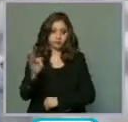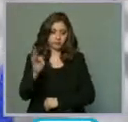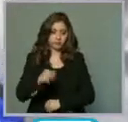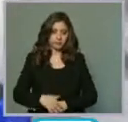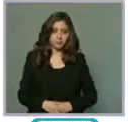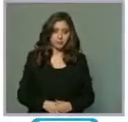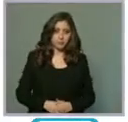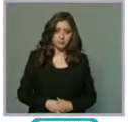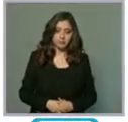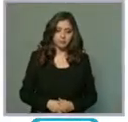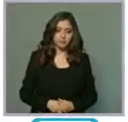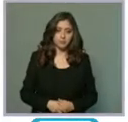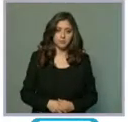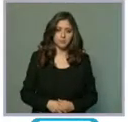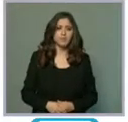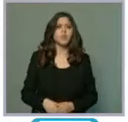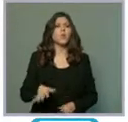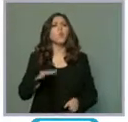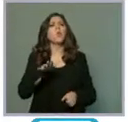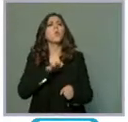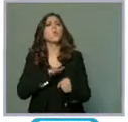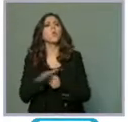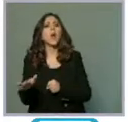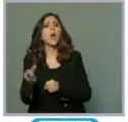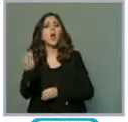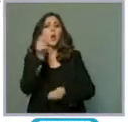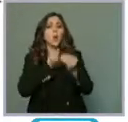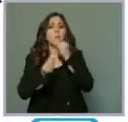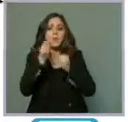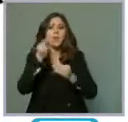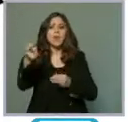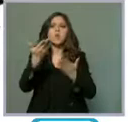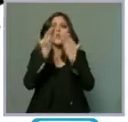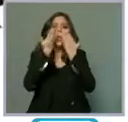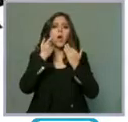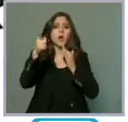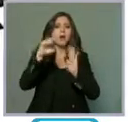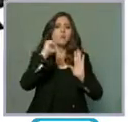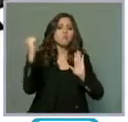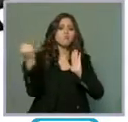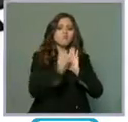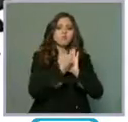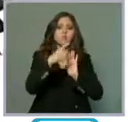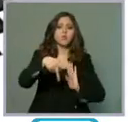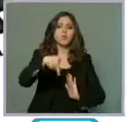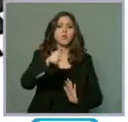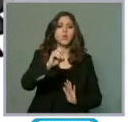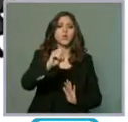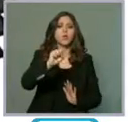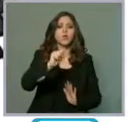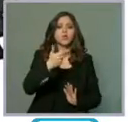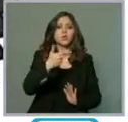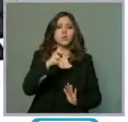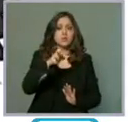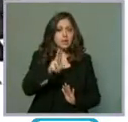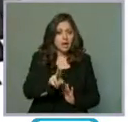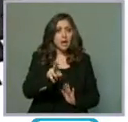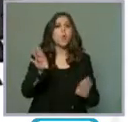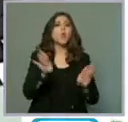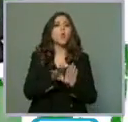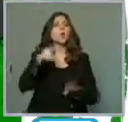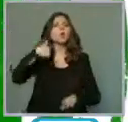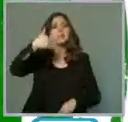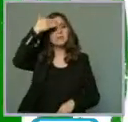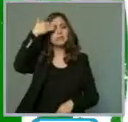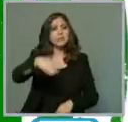los alimentos que no entran en la categoría o en la clasificación kosher y cómo podemos identificarlos también?